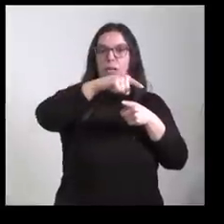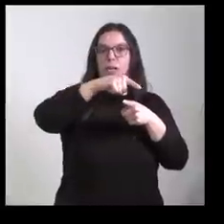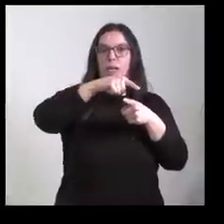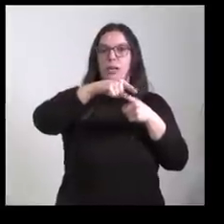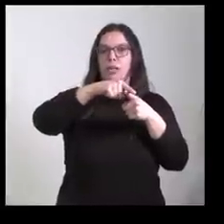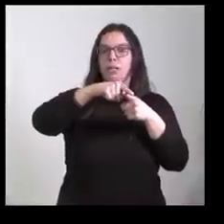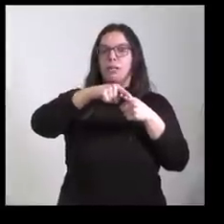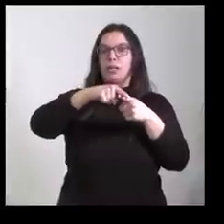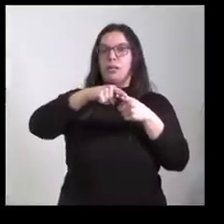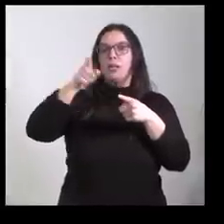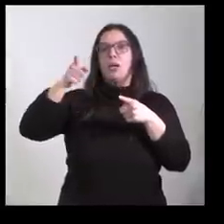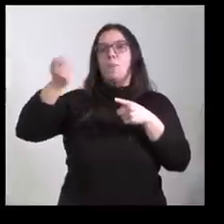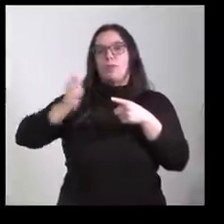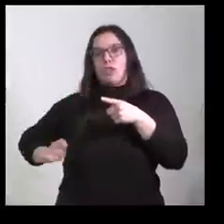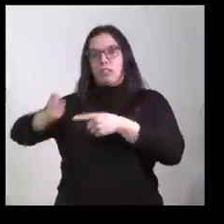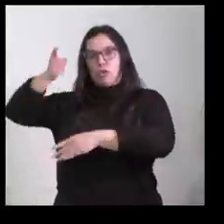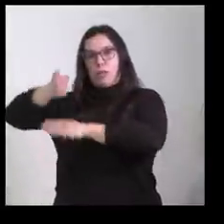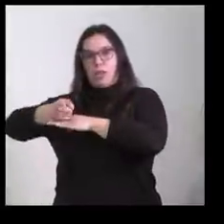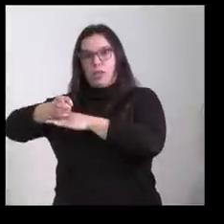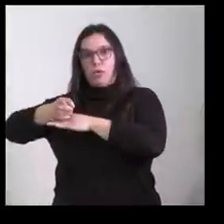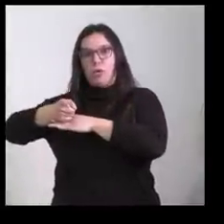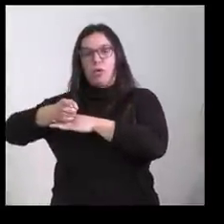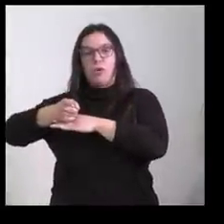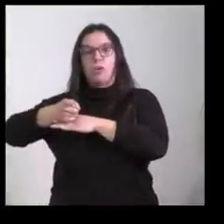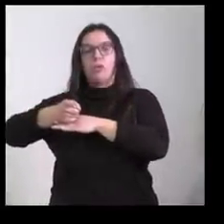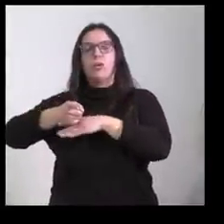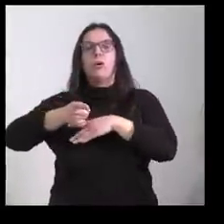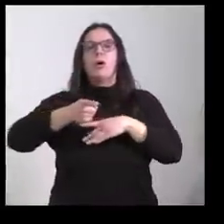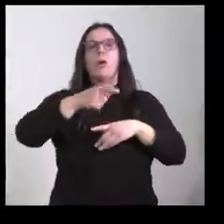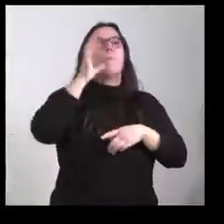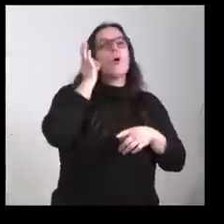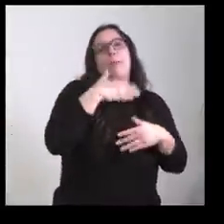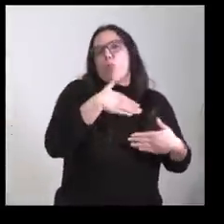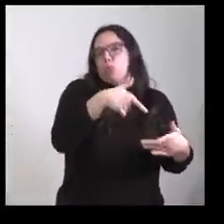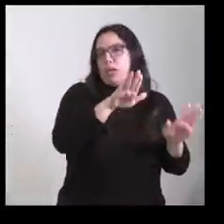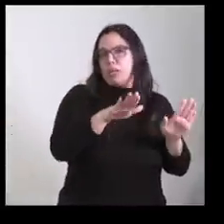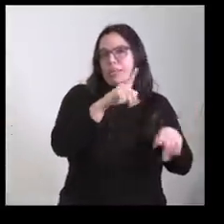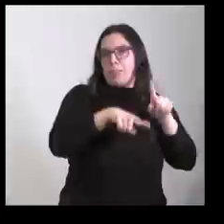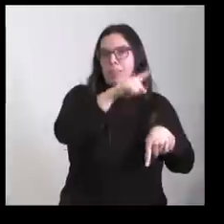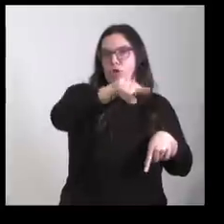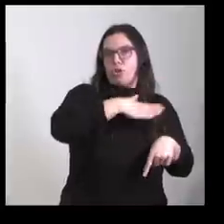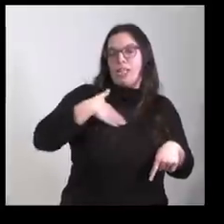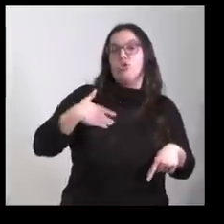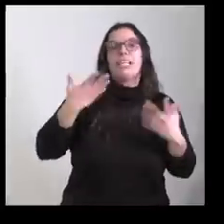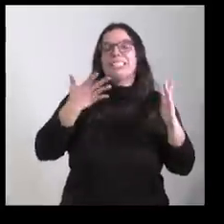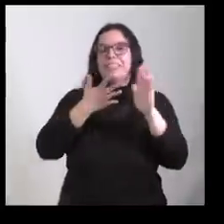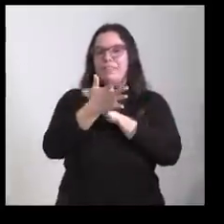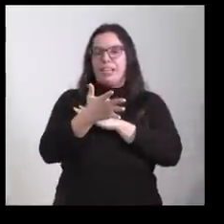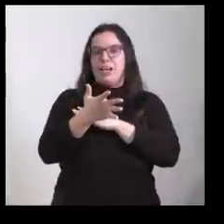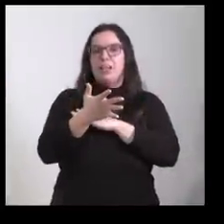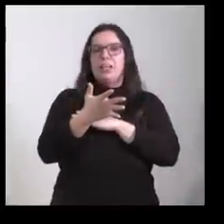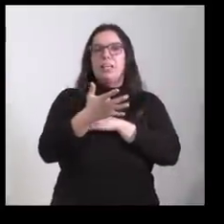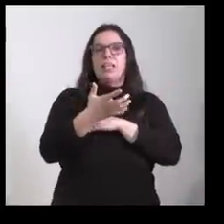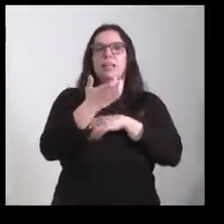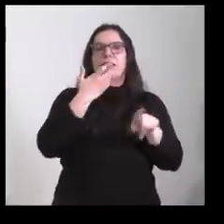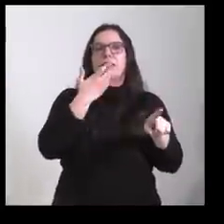Los profesionales y voluntaria para las mujeres no sé a qué se refiere con imperativa para Los profesionales es decir en el caso de que una mujer llegue y sin